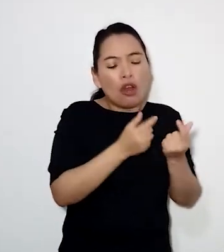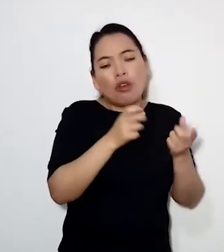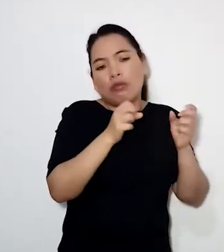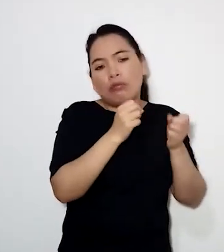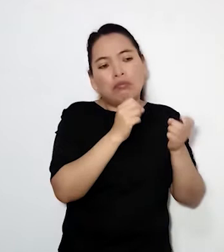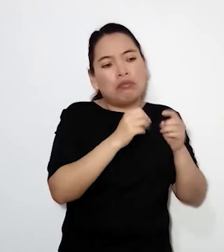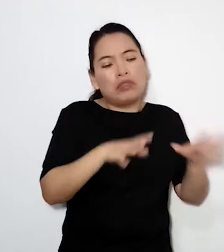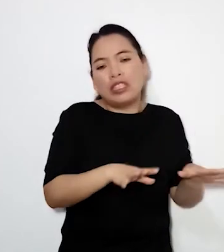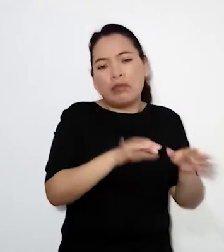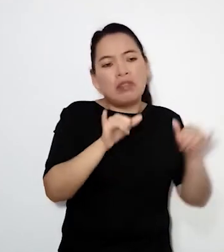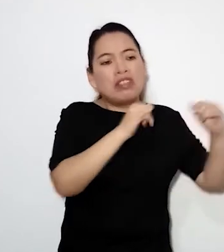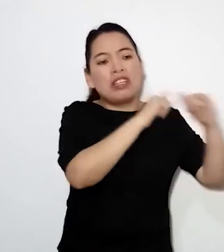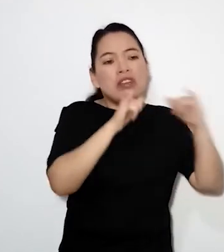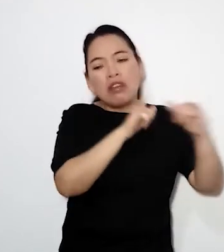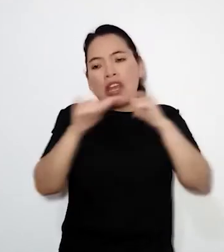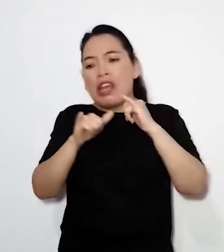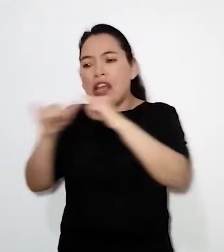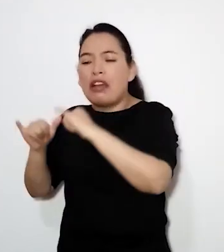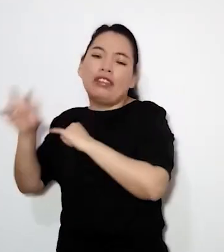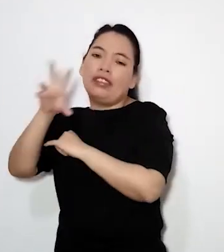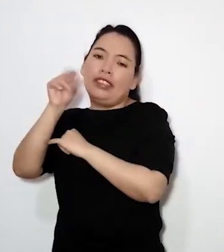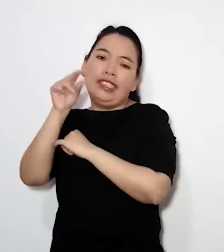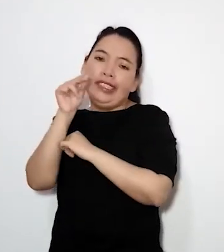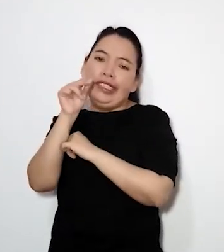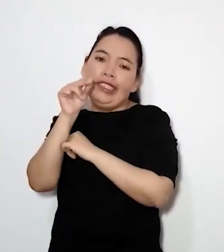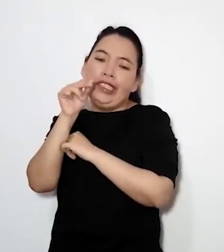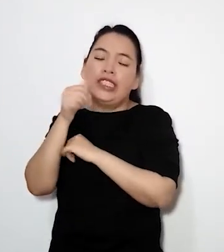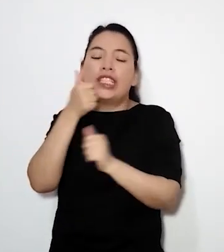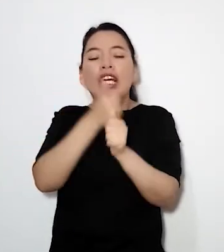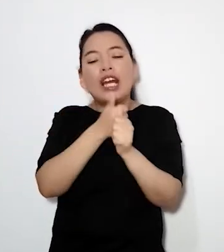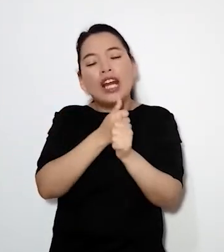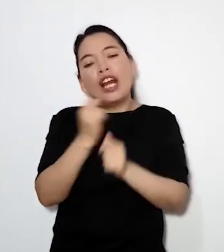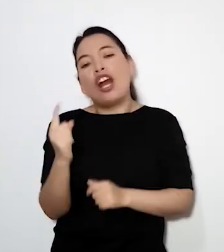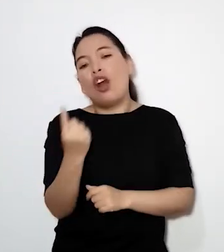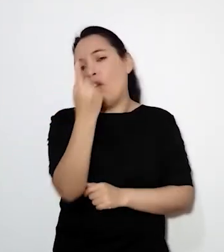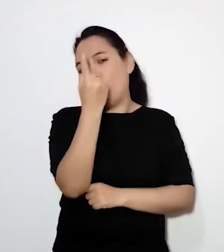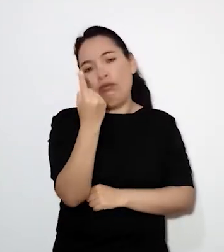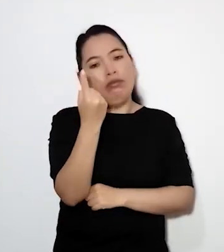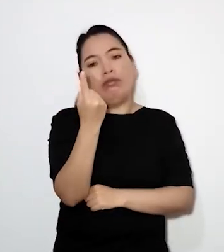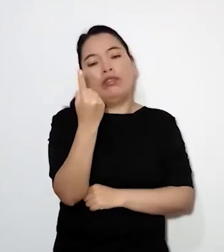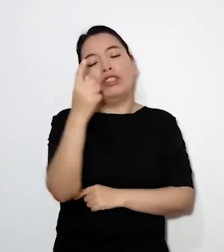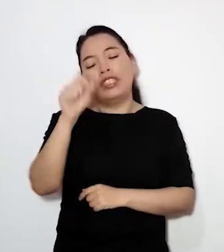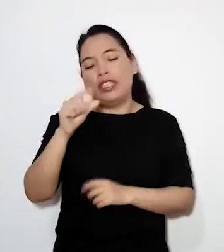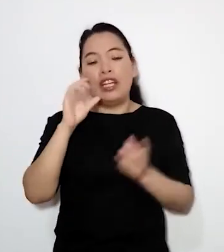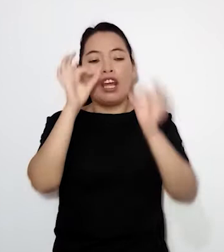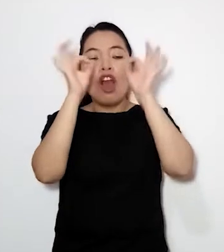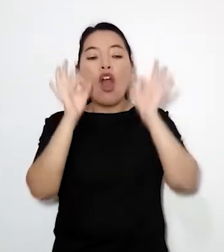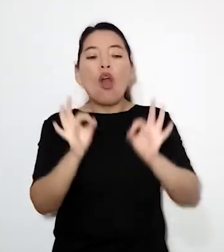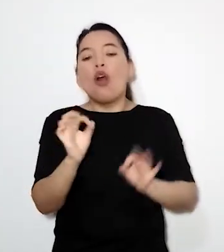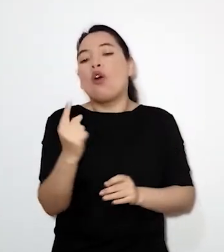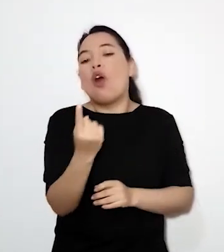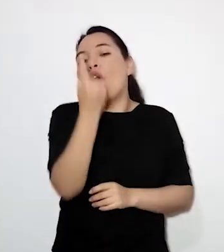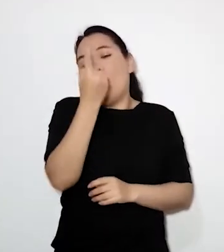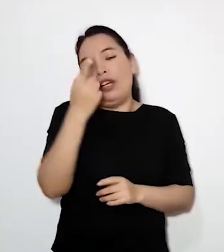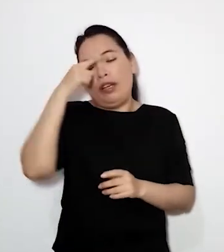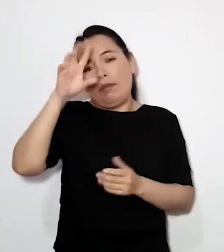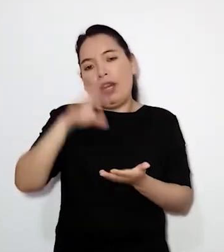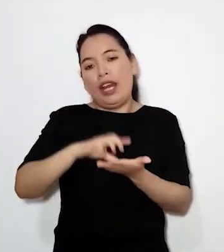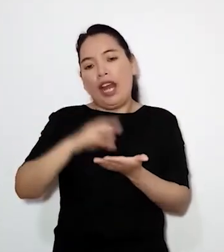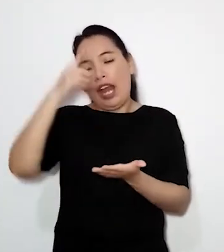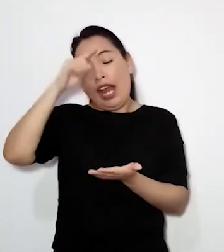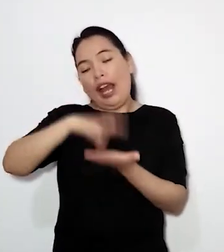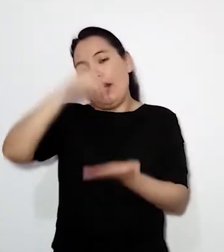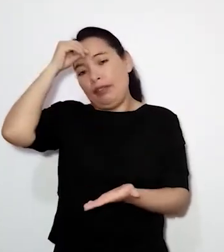digamos, cada sujeto es único, tiene sus formas particulares de aprender y la escuela deberá detectar cuáles son y brindar una respuesta